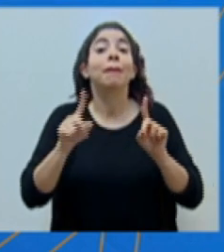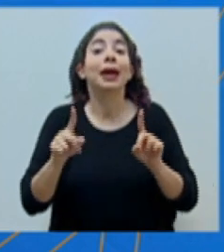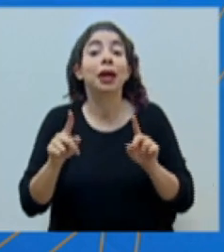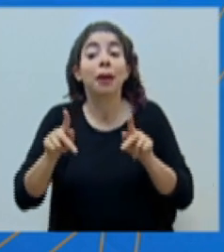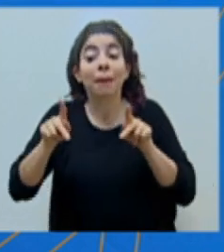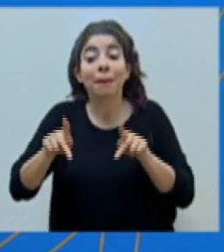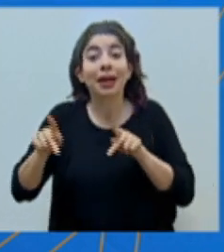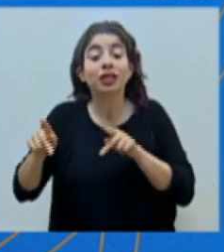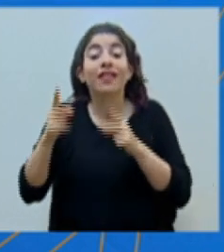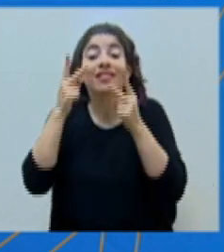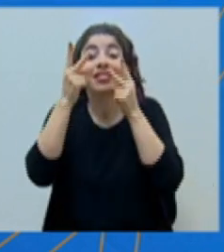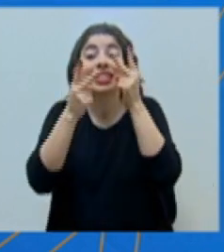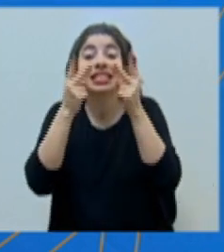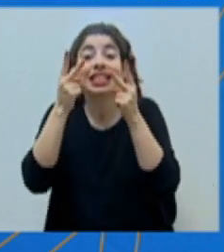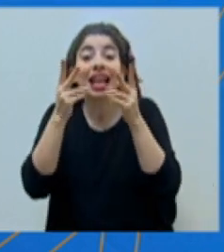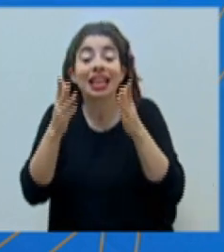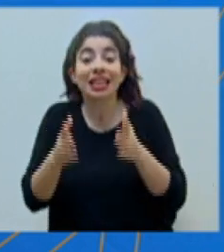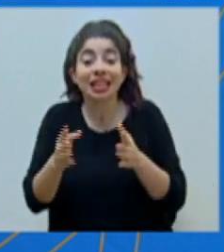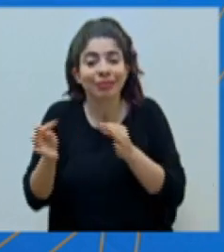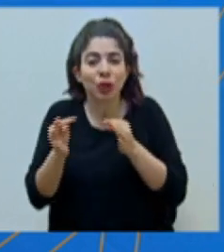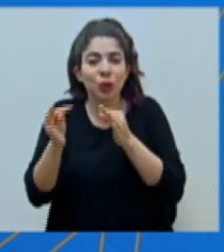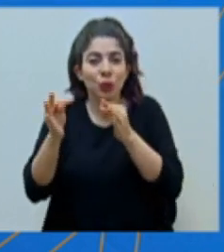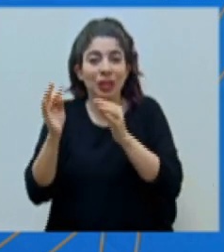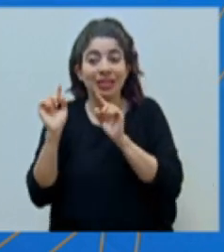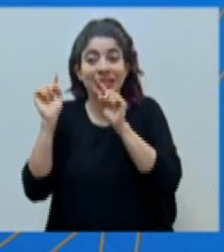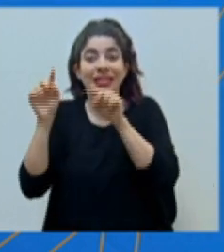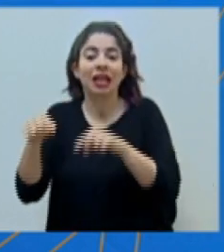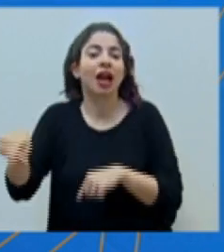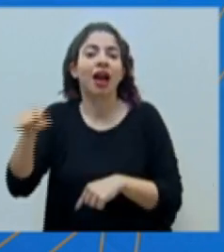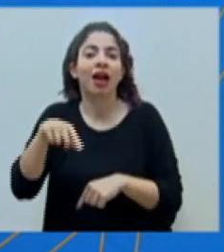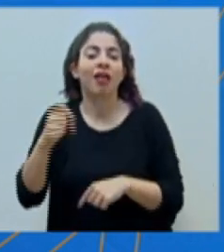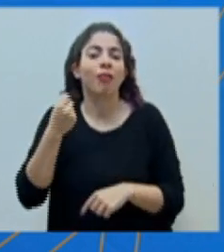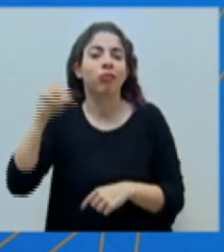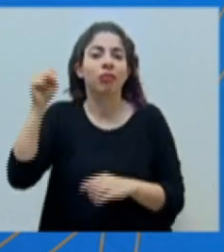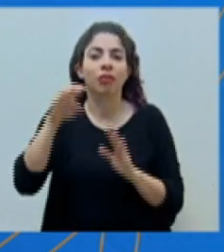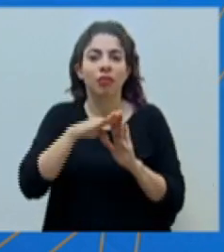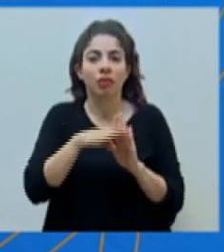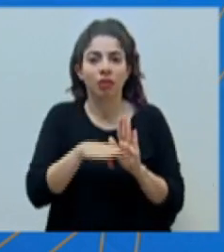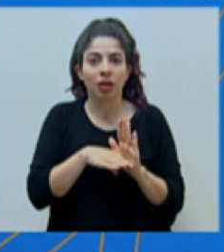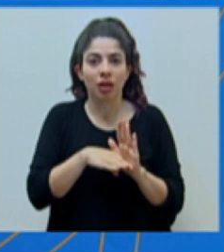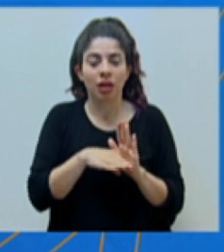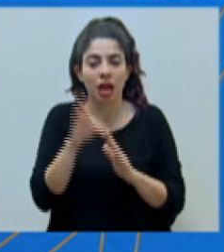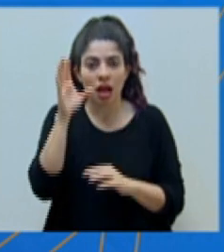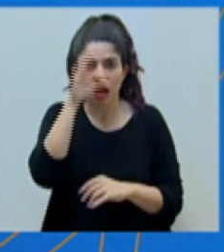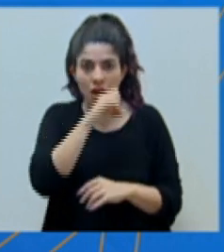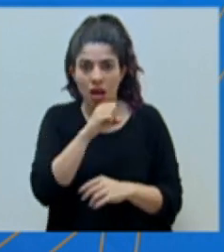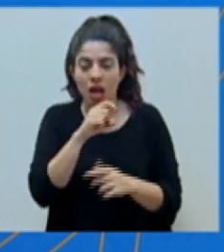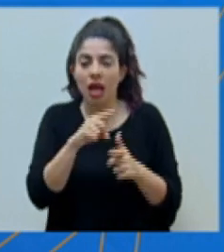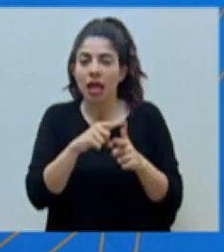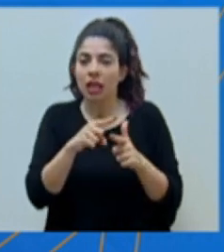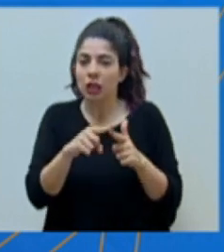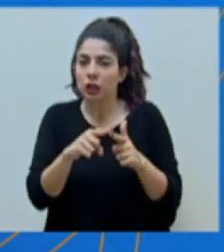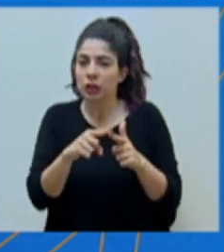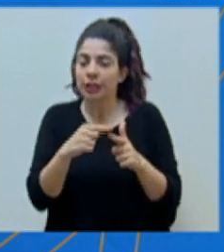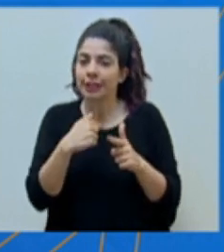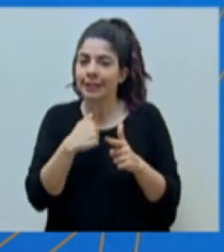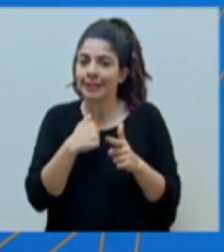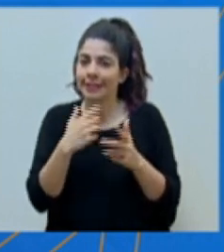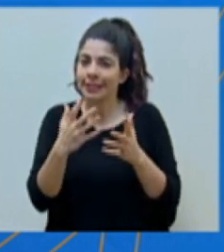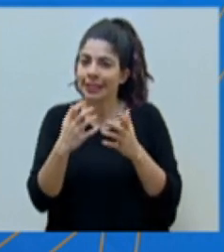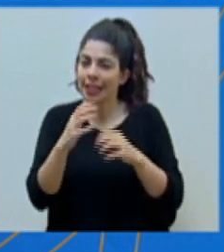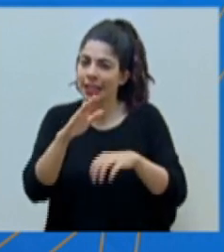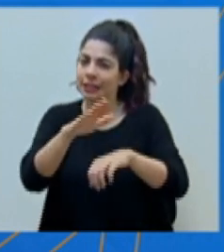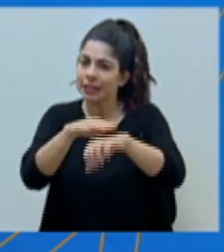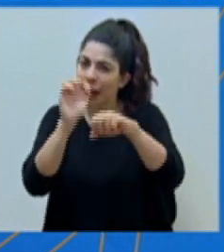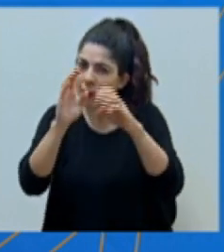las personas visitantes son las que normalmente no cumplen las medidas. Así que quisiera llamar